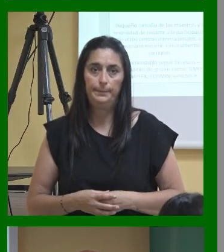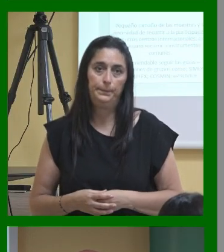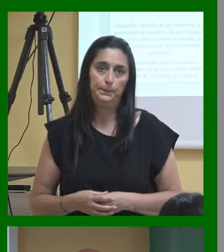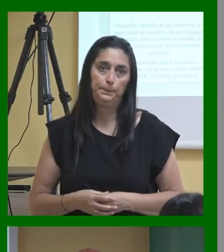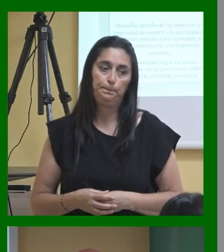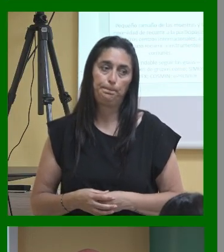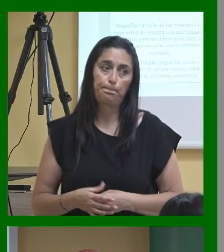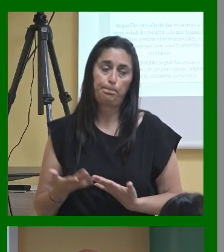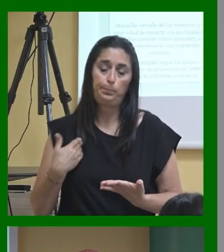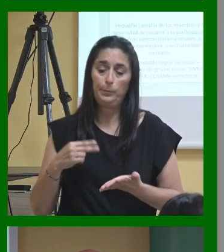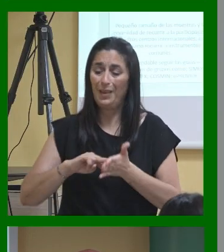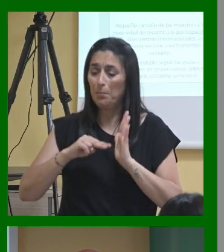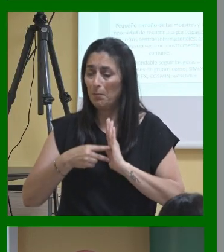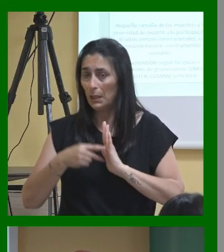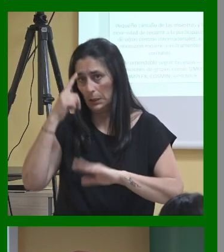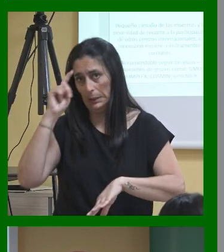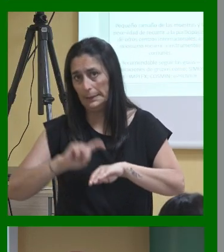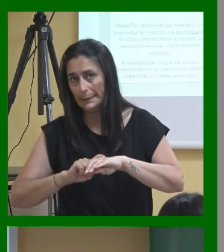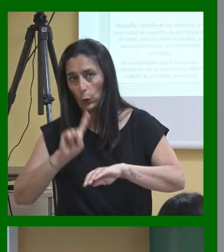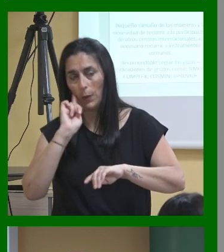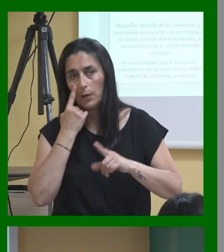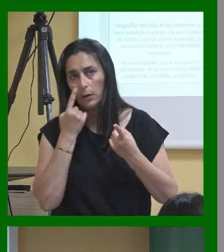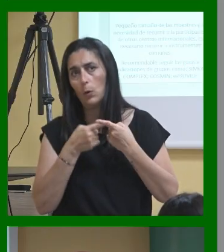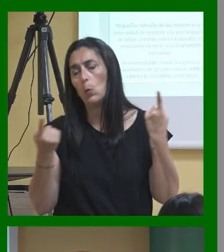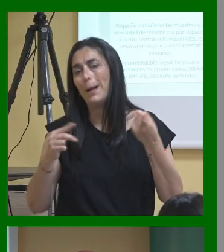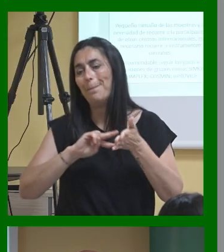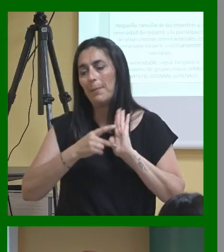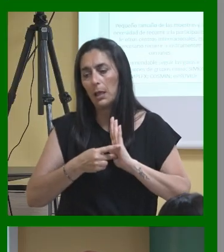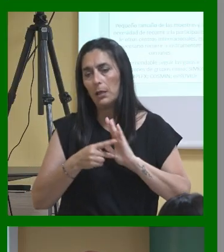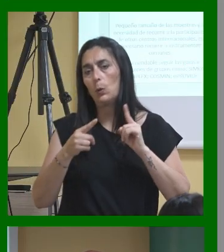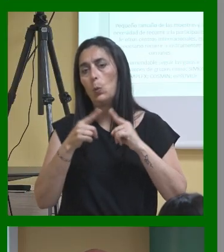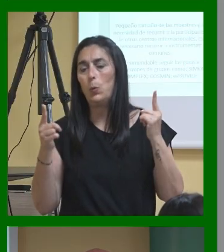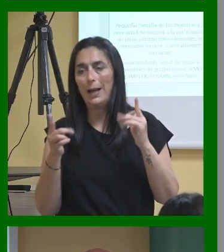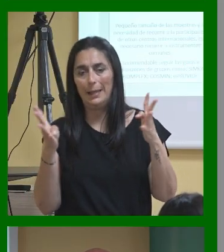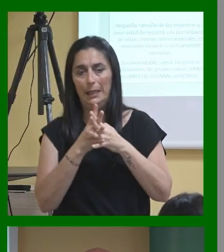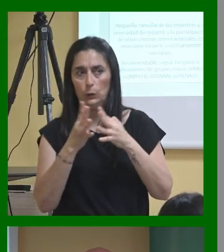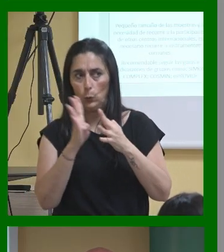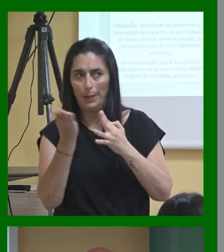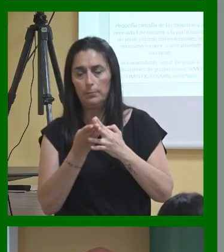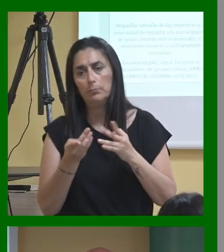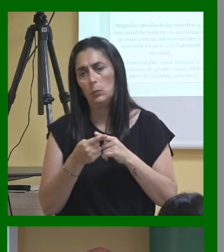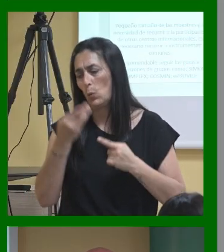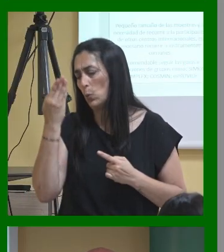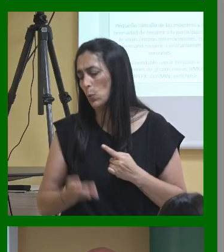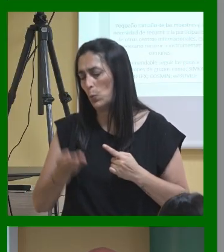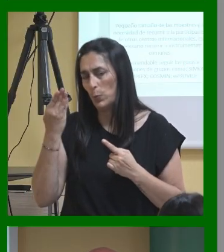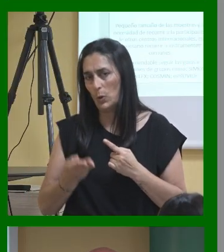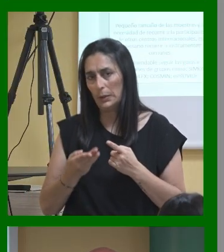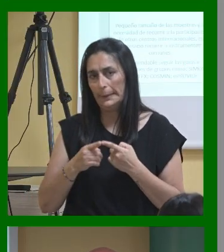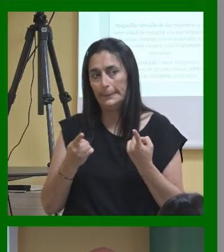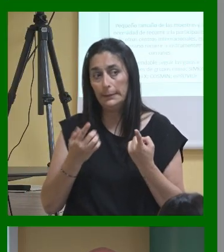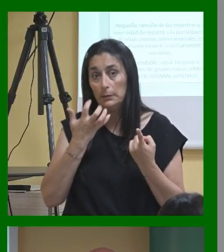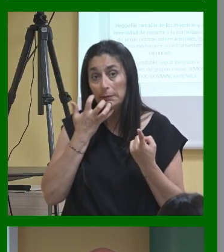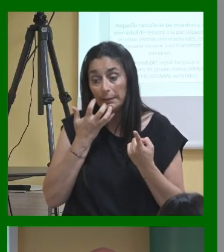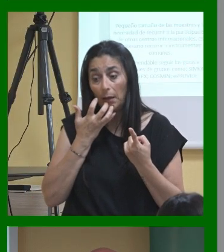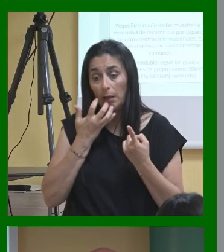Hay que combinar metodologías psicodiagnósticas, hay que utilizar mucha metodología semiestructurada. Una cosa fundamental en psicología es que cuando hagáis una